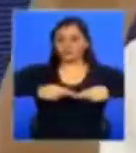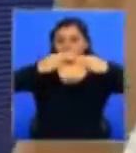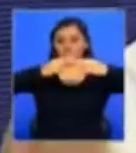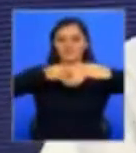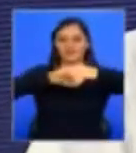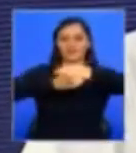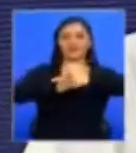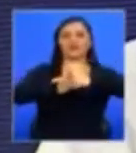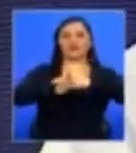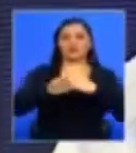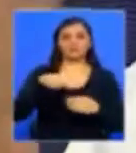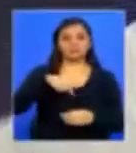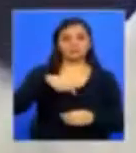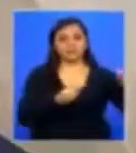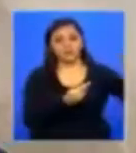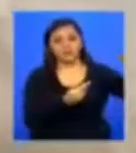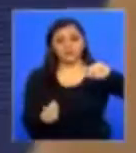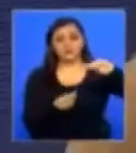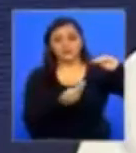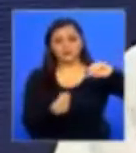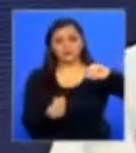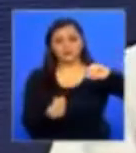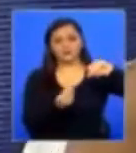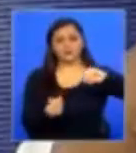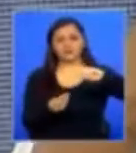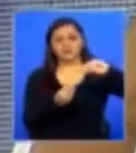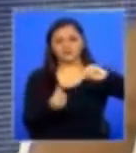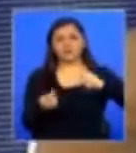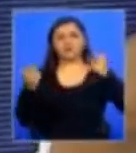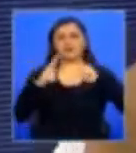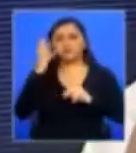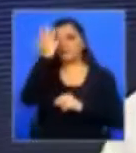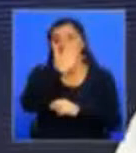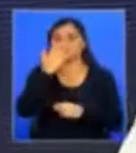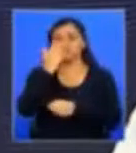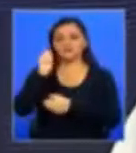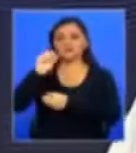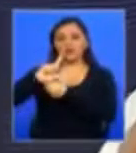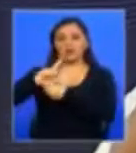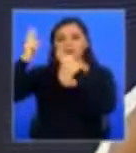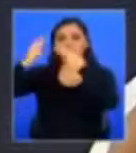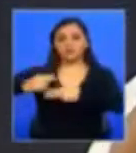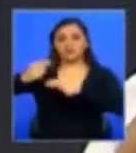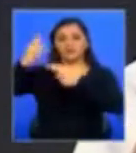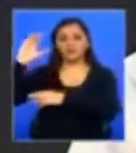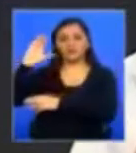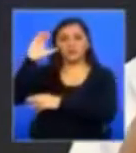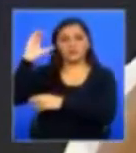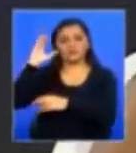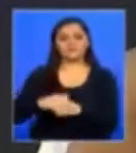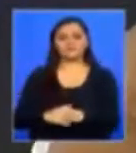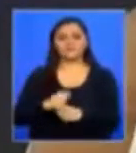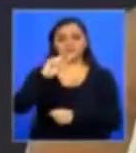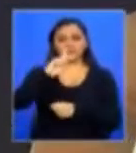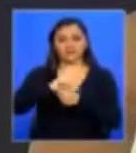impresión. Se invirtió mucho en Huaquillas, se invirtió mucho, por ejemplo, en San Lorenzo, en Esmeraldas, frontera con Colombia. San